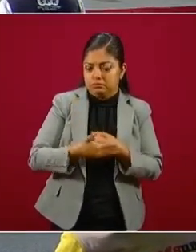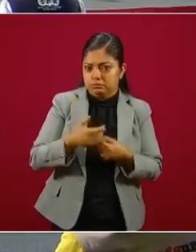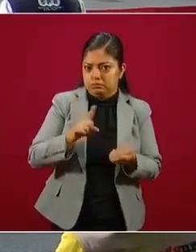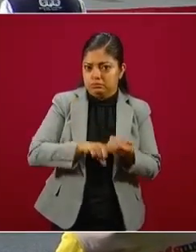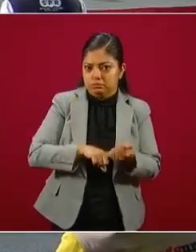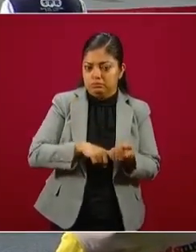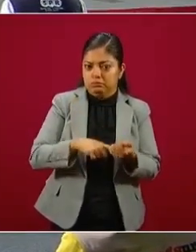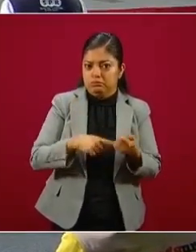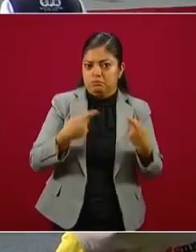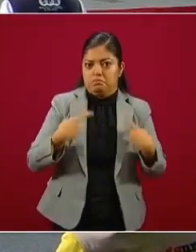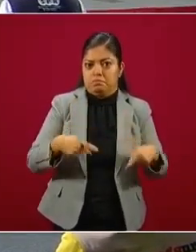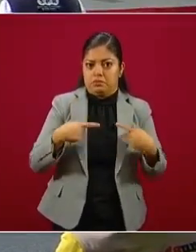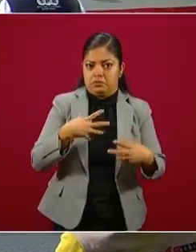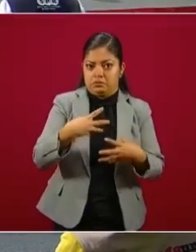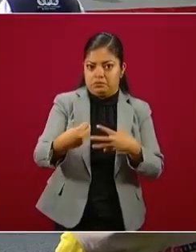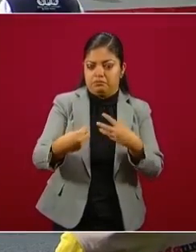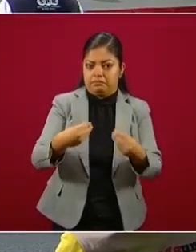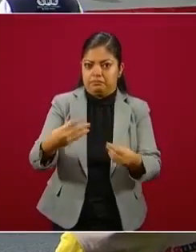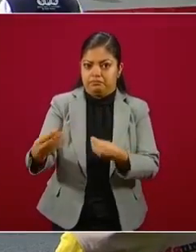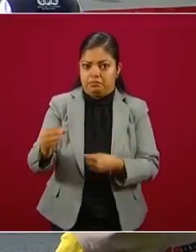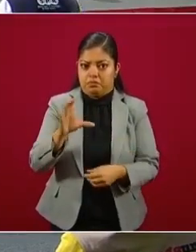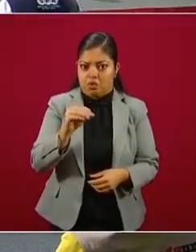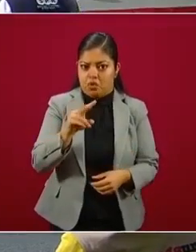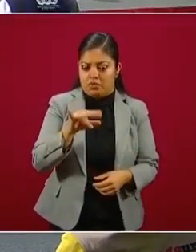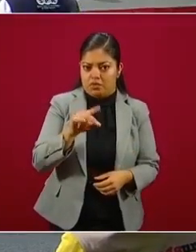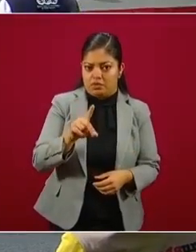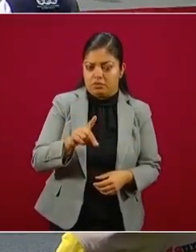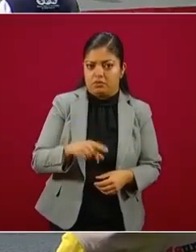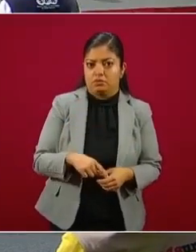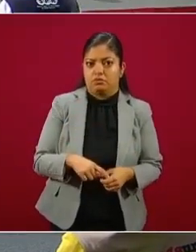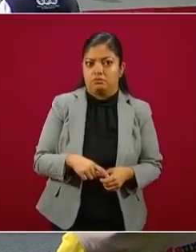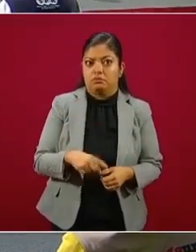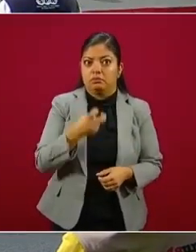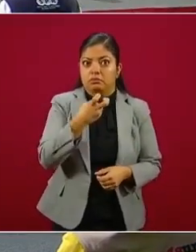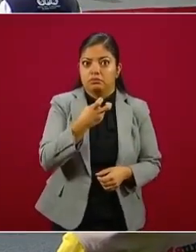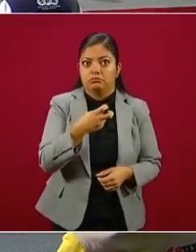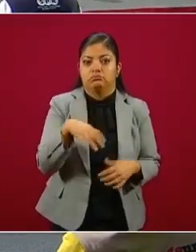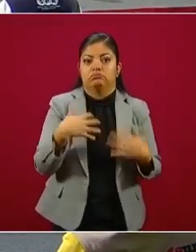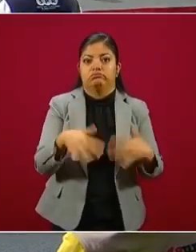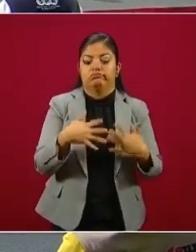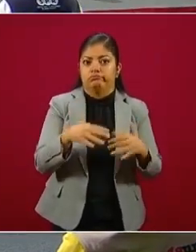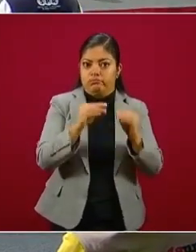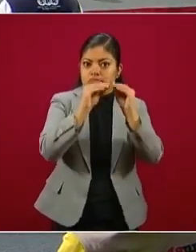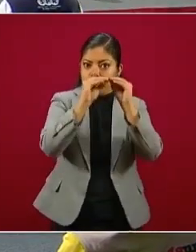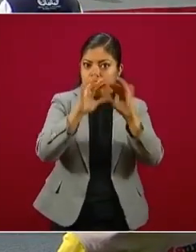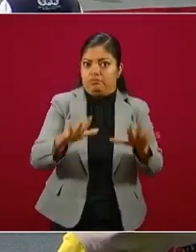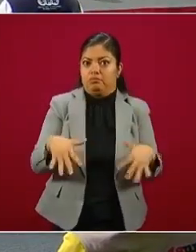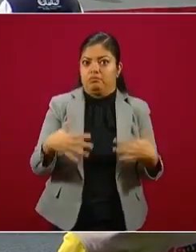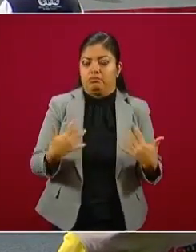casos y eso es una bendición